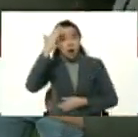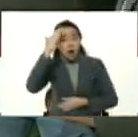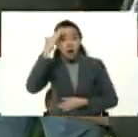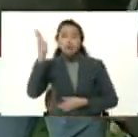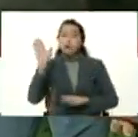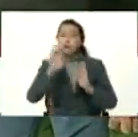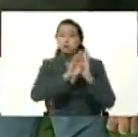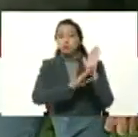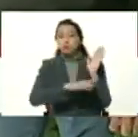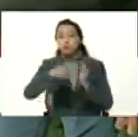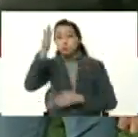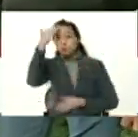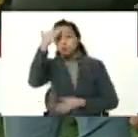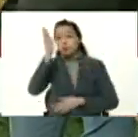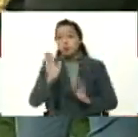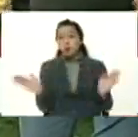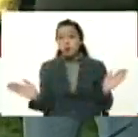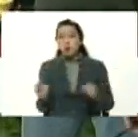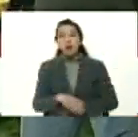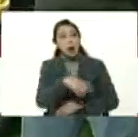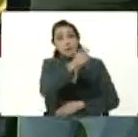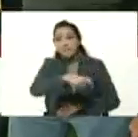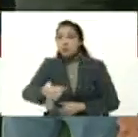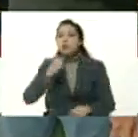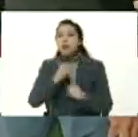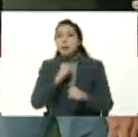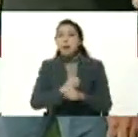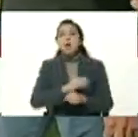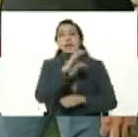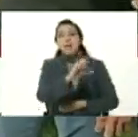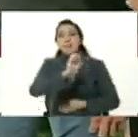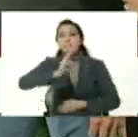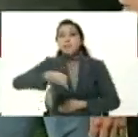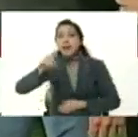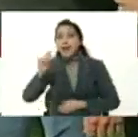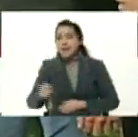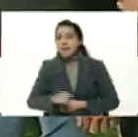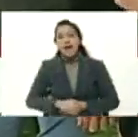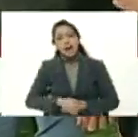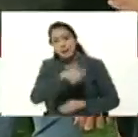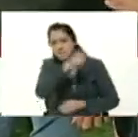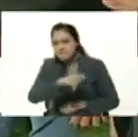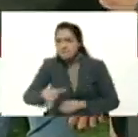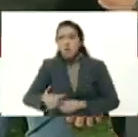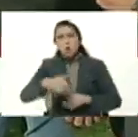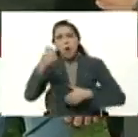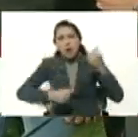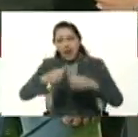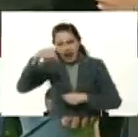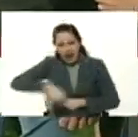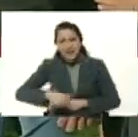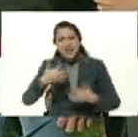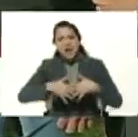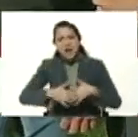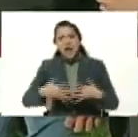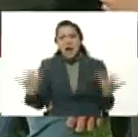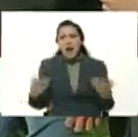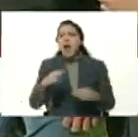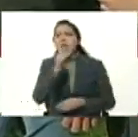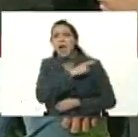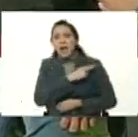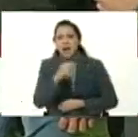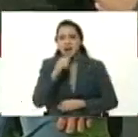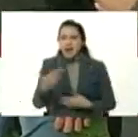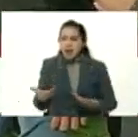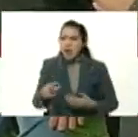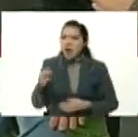sabemos. Ahora, los trabajadores, el CPT... el Consejo Productivo de Trabajadores de Lácteos Los Andes, el jefe de Lácteos Los Andes,